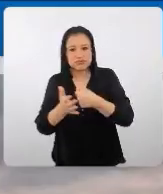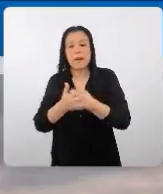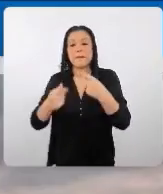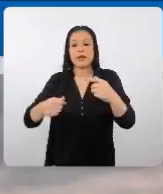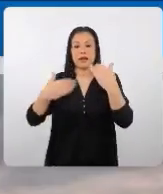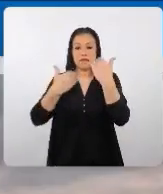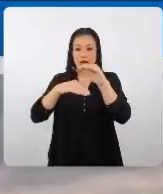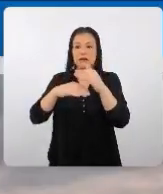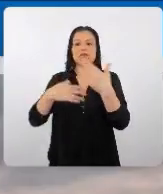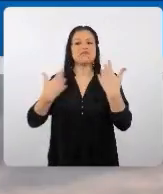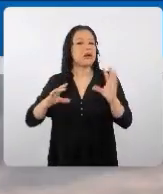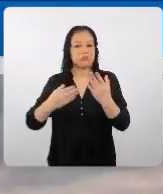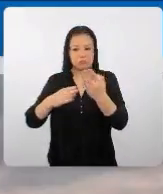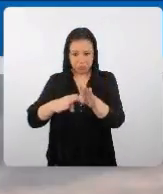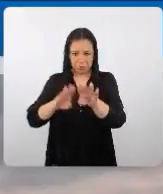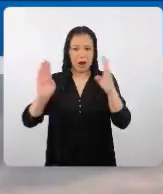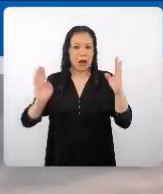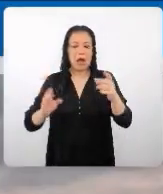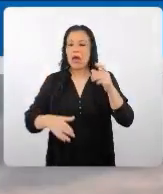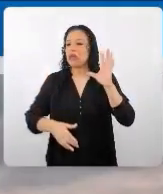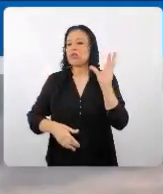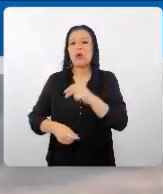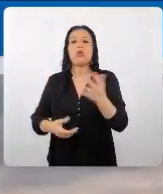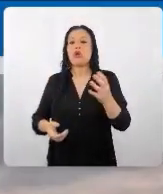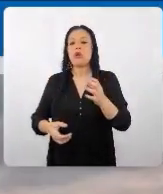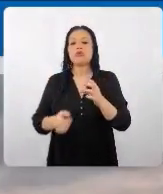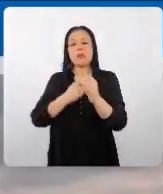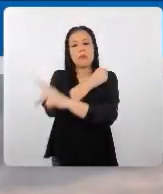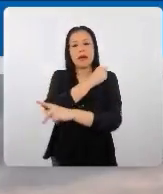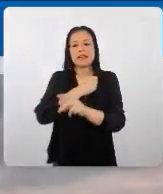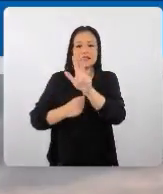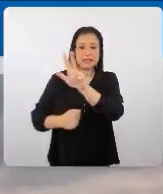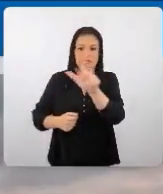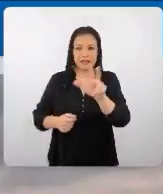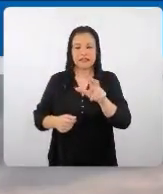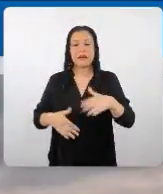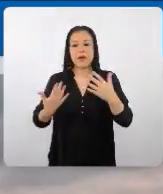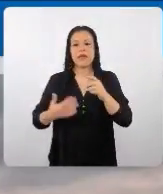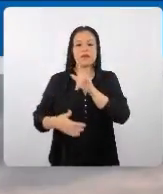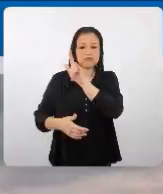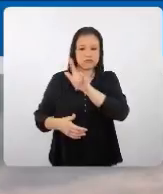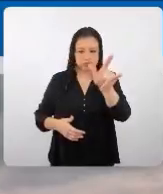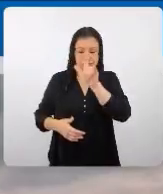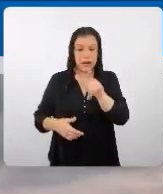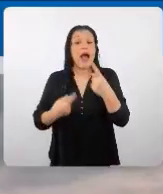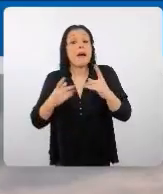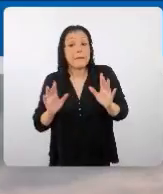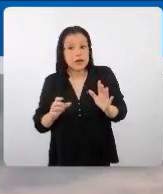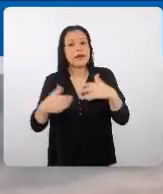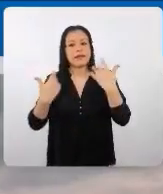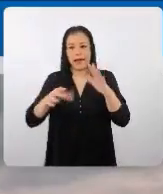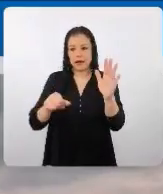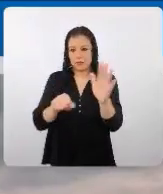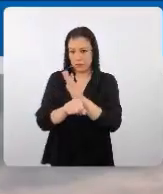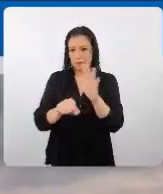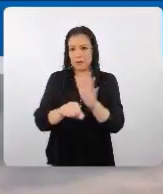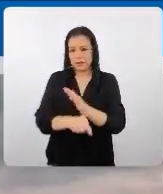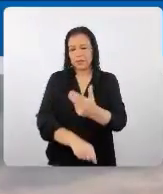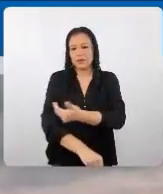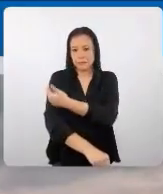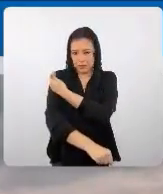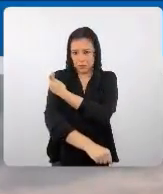fronteras ya están abiertas, ya puede viajar todos los europeos de los 33 países. Eso sí, que estén completamente vacunados,